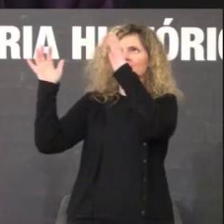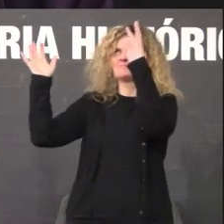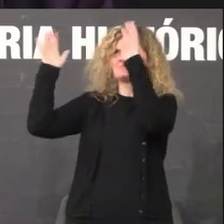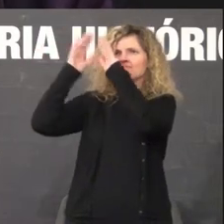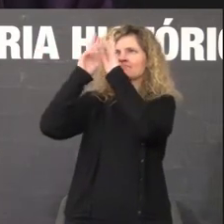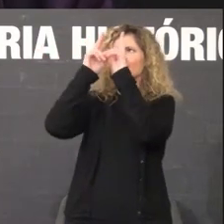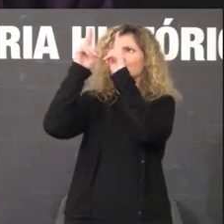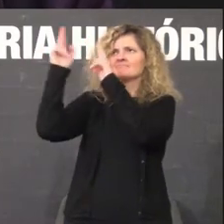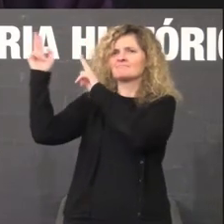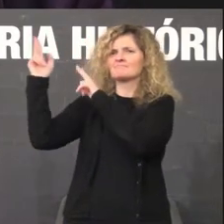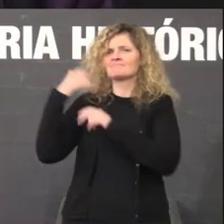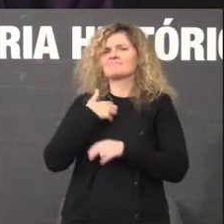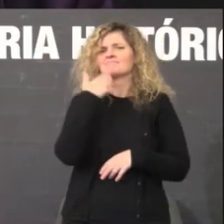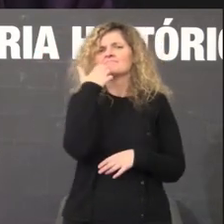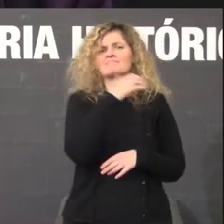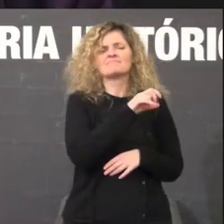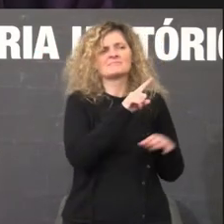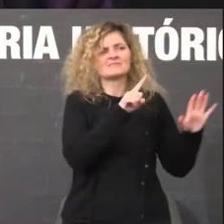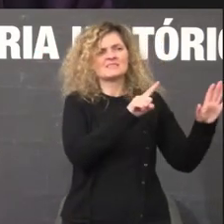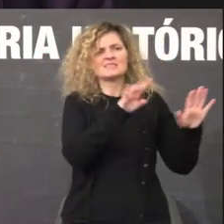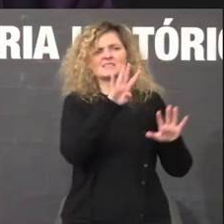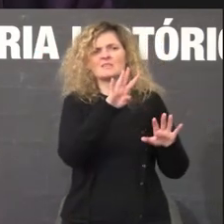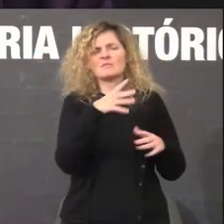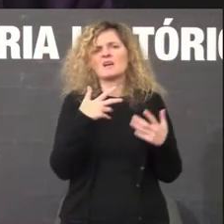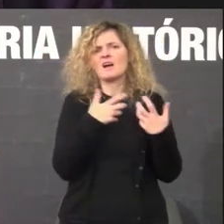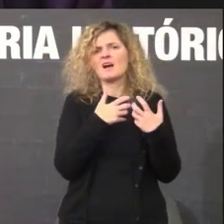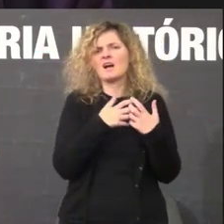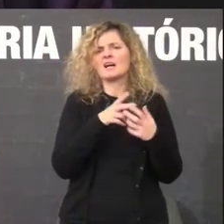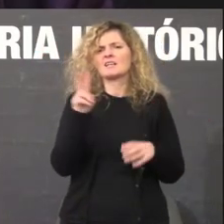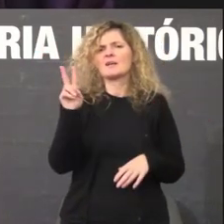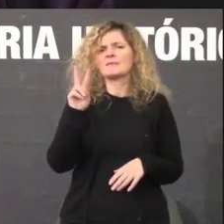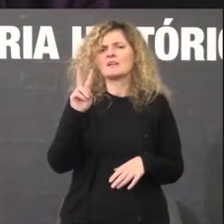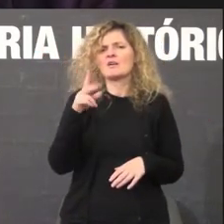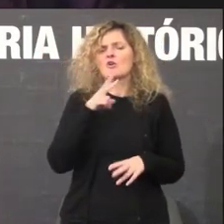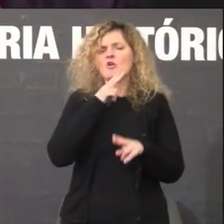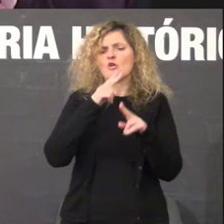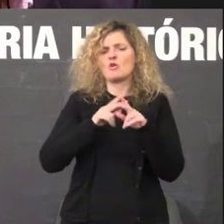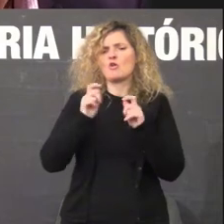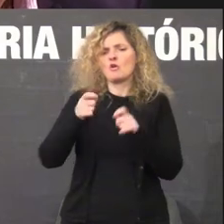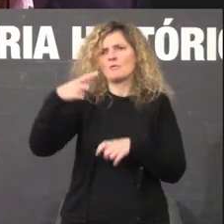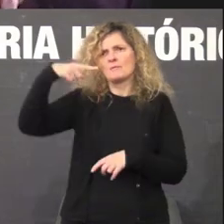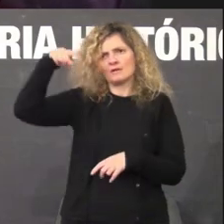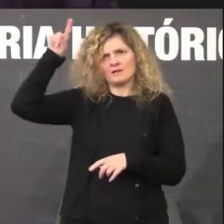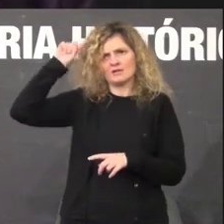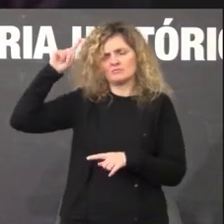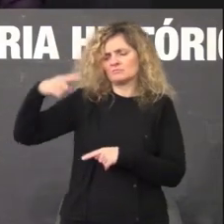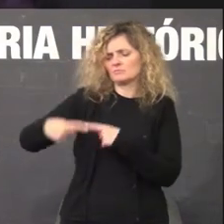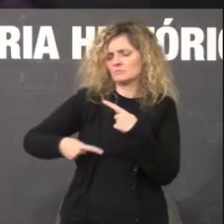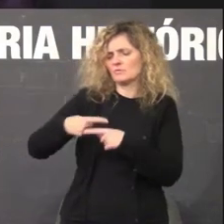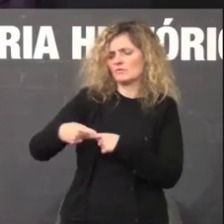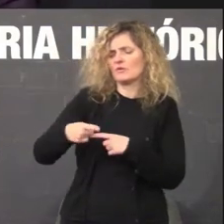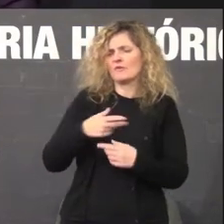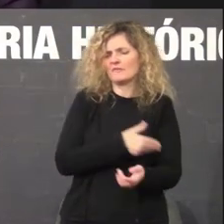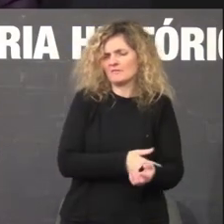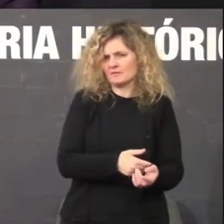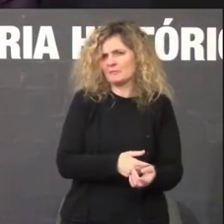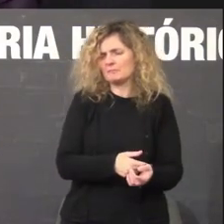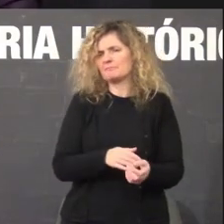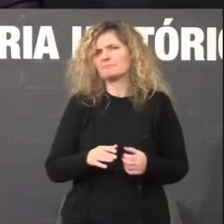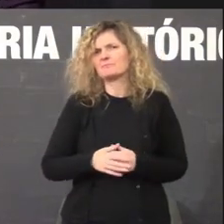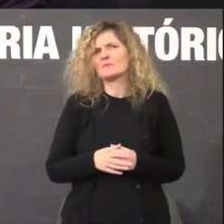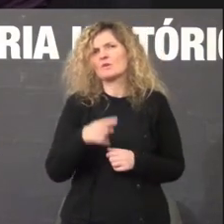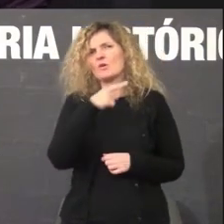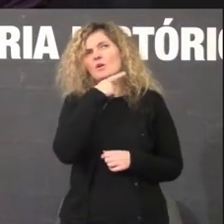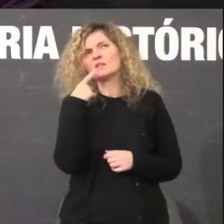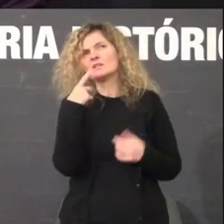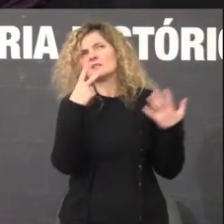pouco extraña, porque no ano 69, plena Guerra de Vietnam, cando se nomea Juan Carlos sucesor de Franco, no